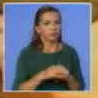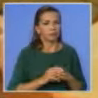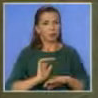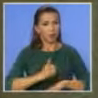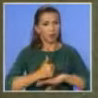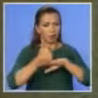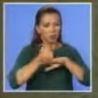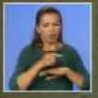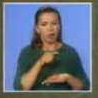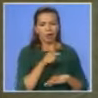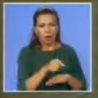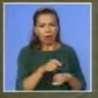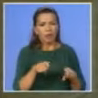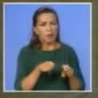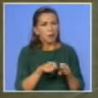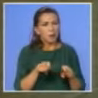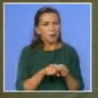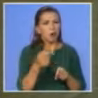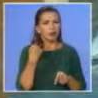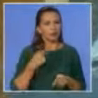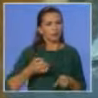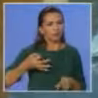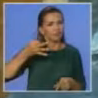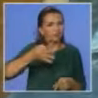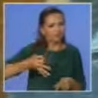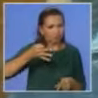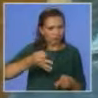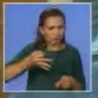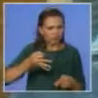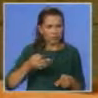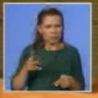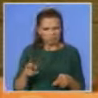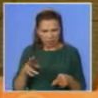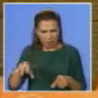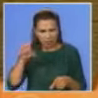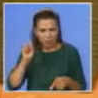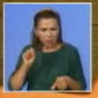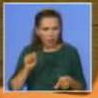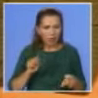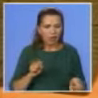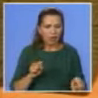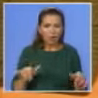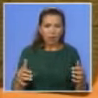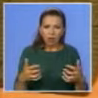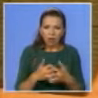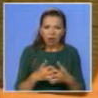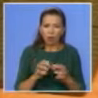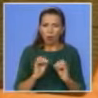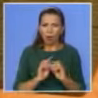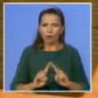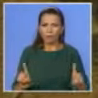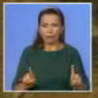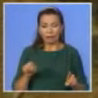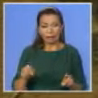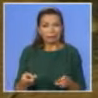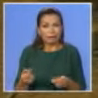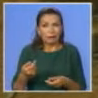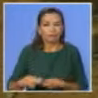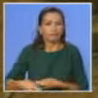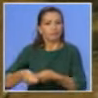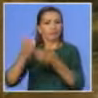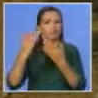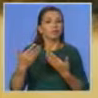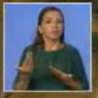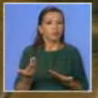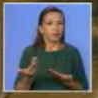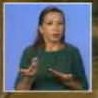hallazgo tiene vínculos con el gran cargamento de heroína y cocaína encontrado en el cantón Durán este fin de semana y que estaba listo para ser enviado aparentemente